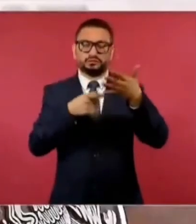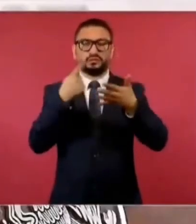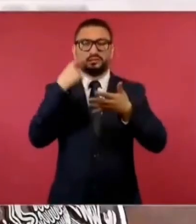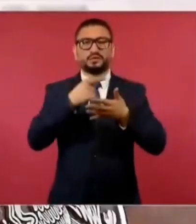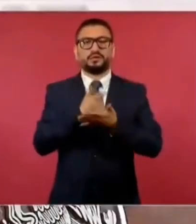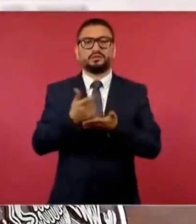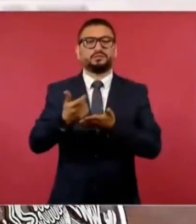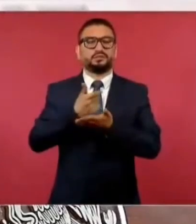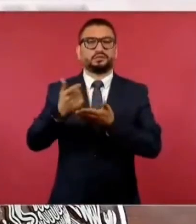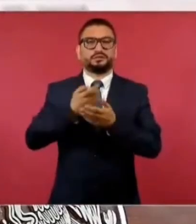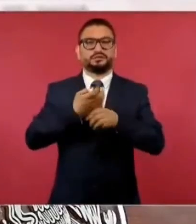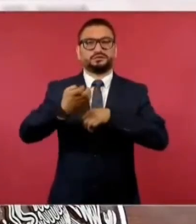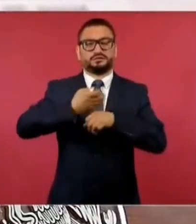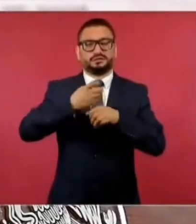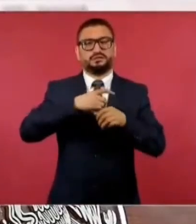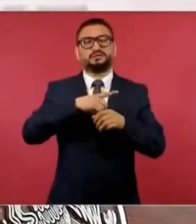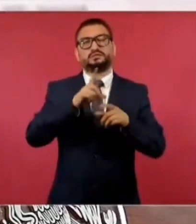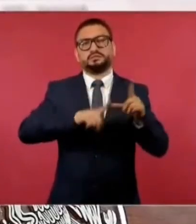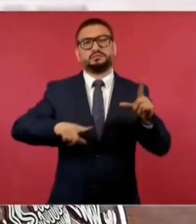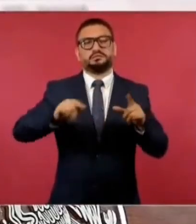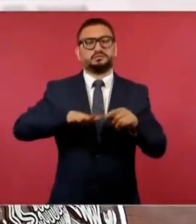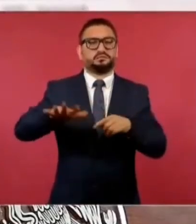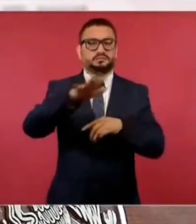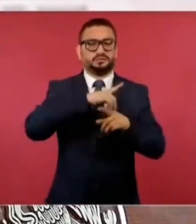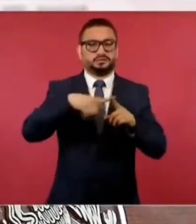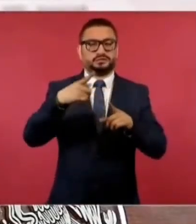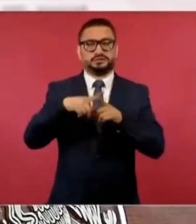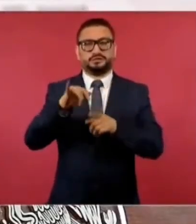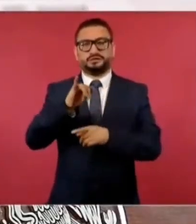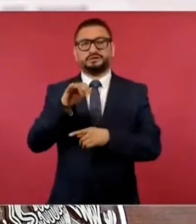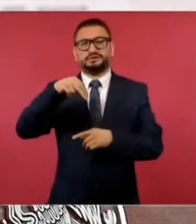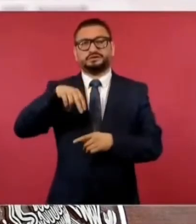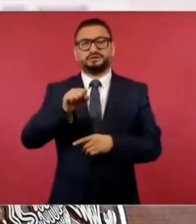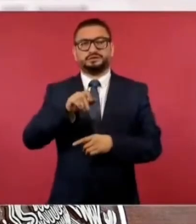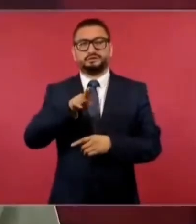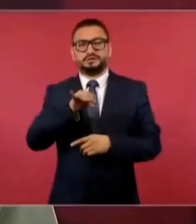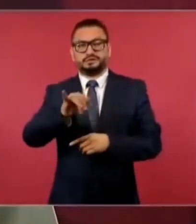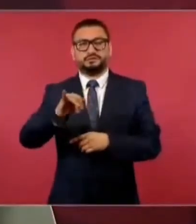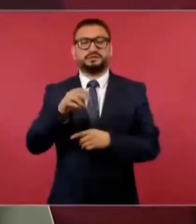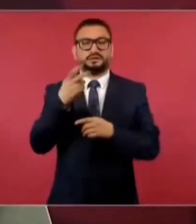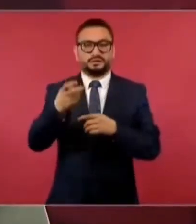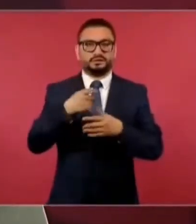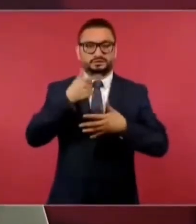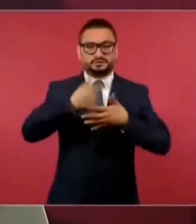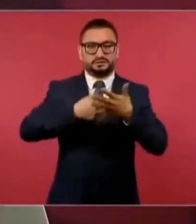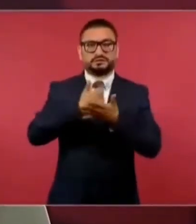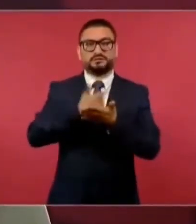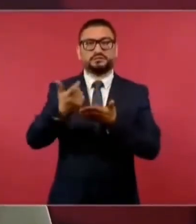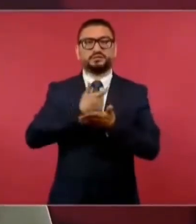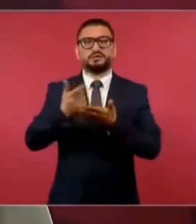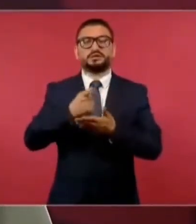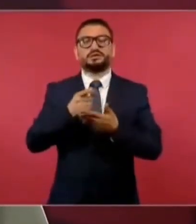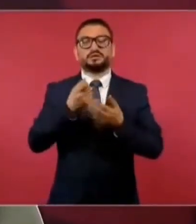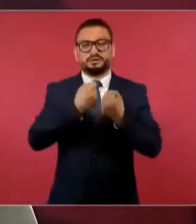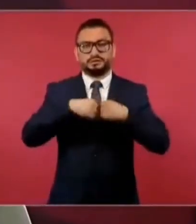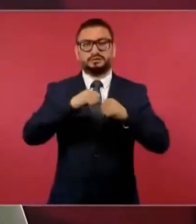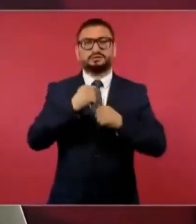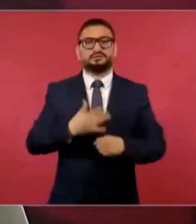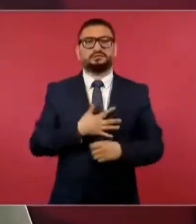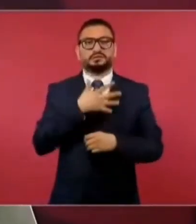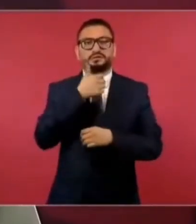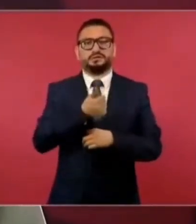en todos los estados del país a partir de INSABI. Esta nómina la ha estado pagando el IMSS Bienestar a pesar de que